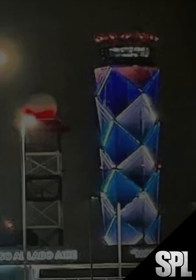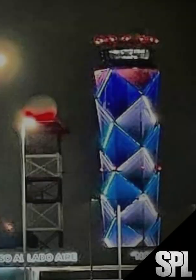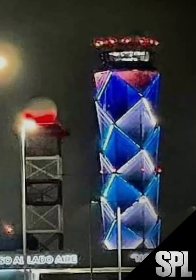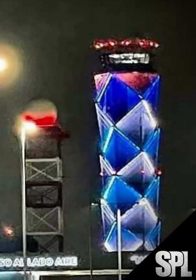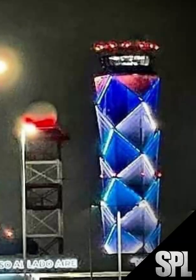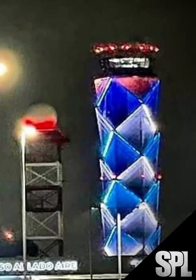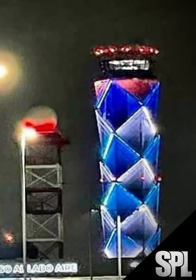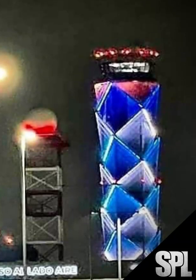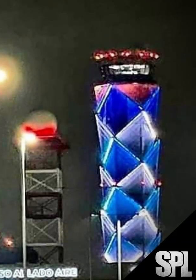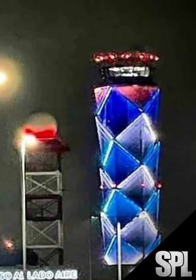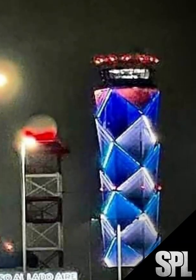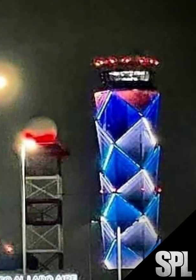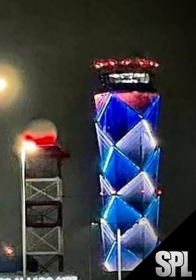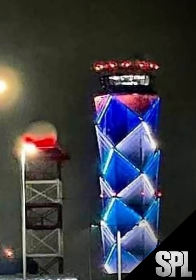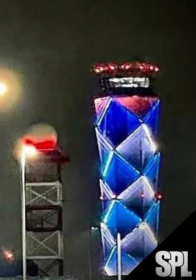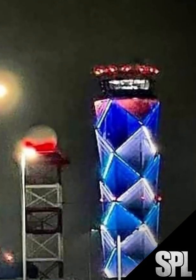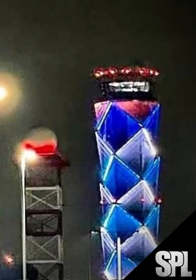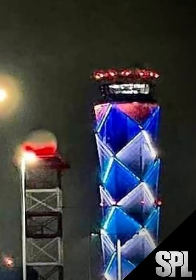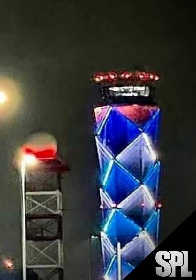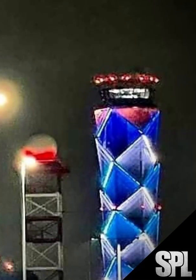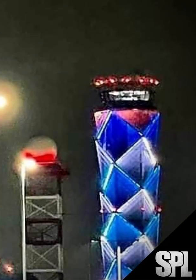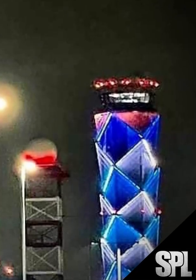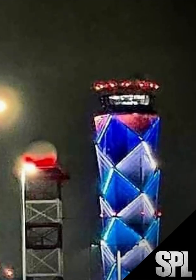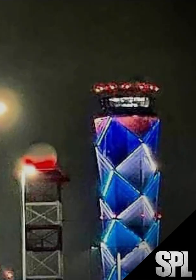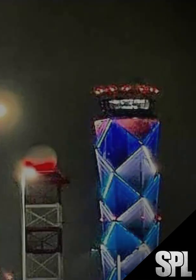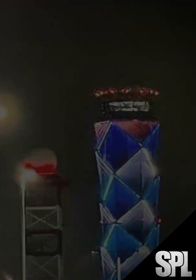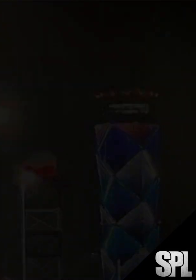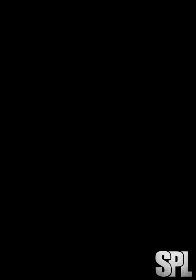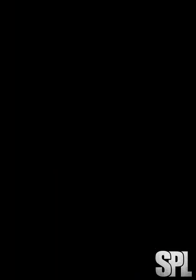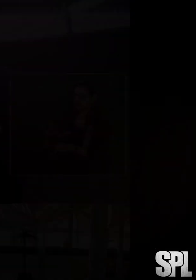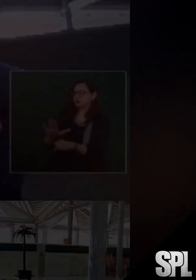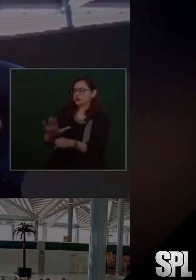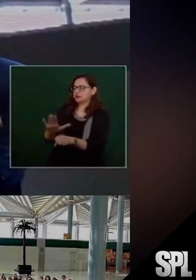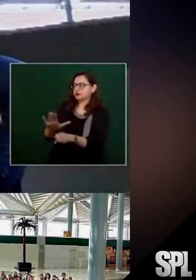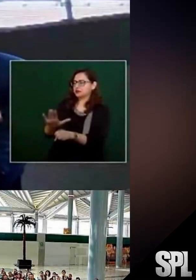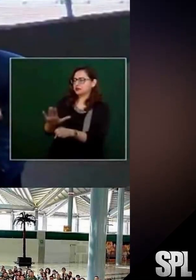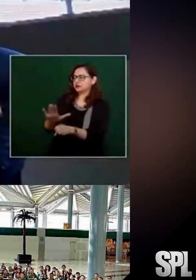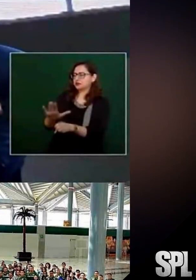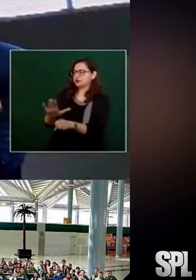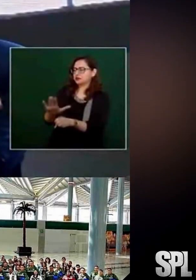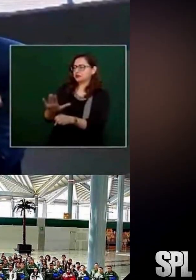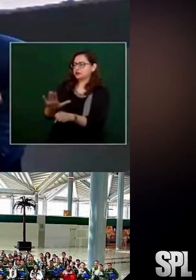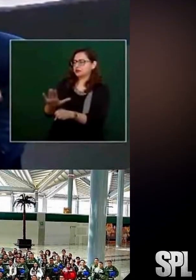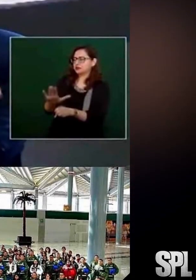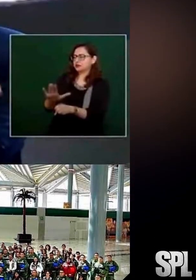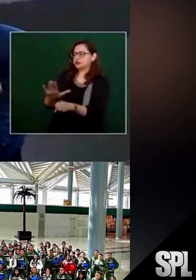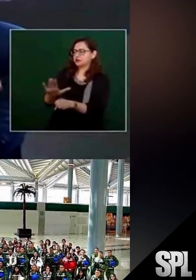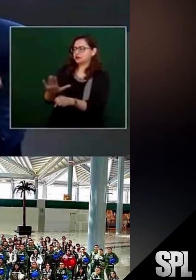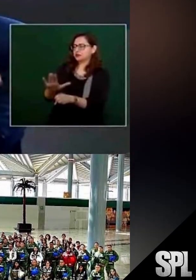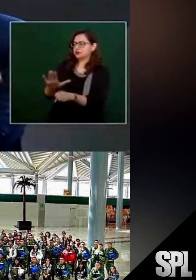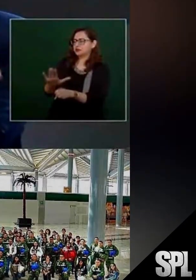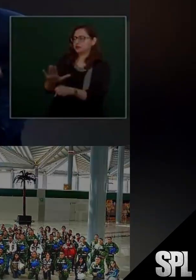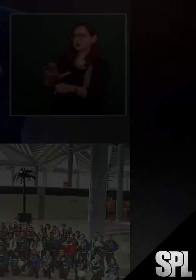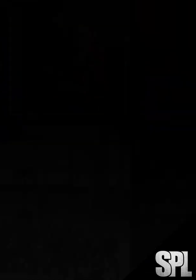realmente estaban en lo correcto o no. Por parte del presidente dijo que este aeropuerto es de la nación, del pueblo de México y no